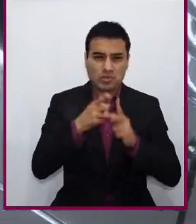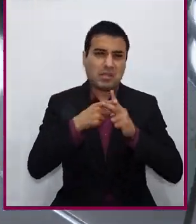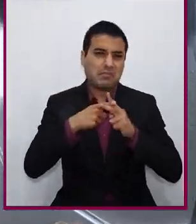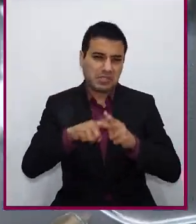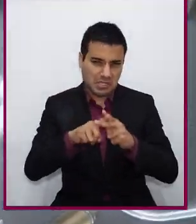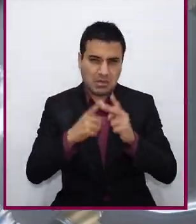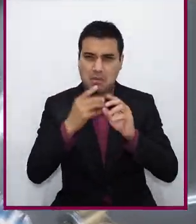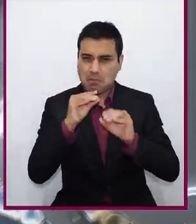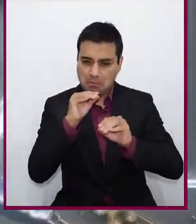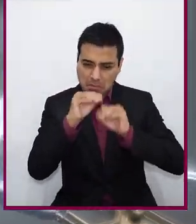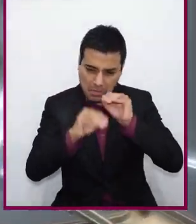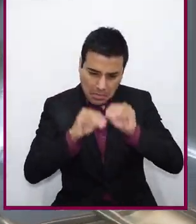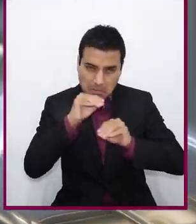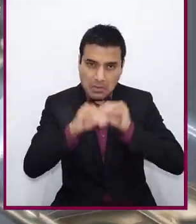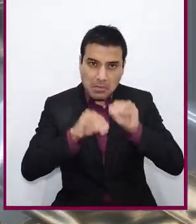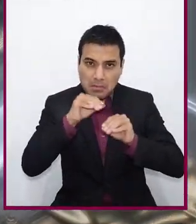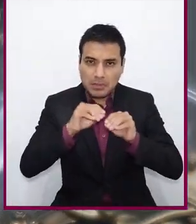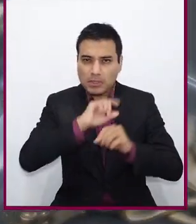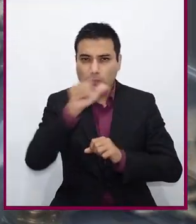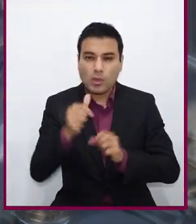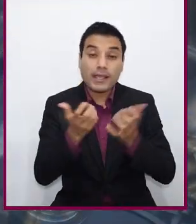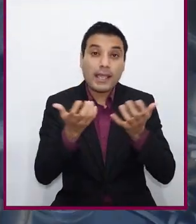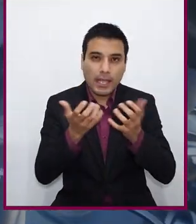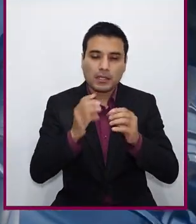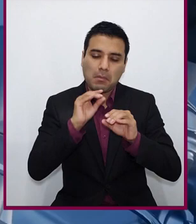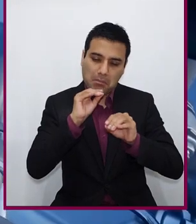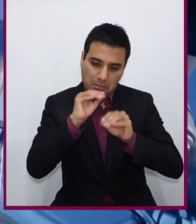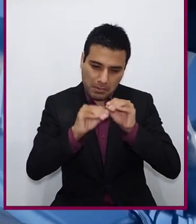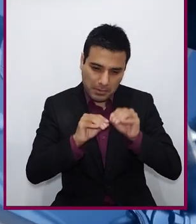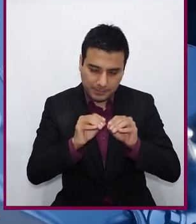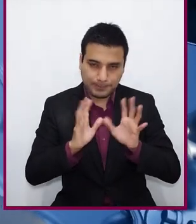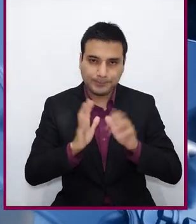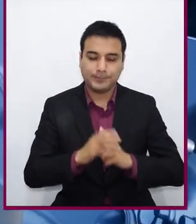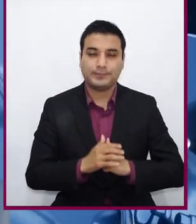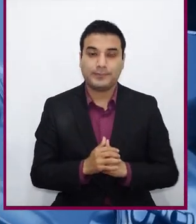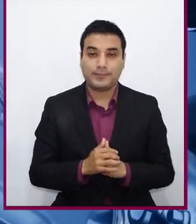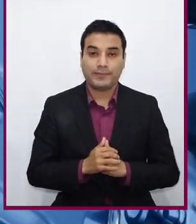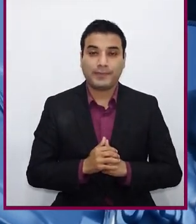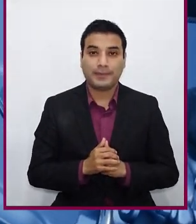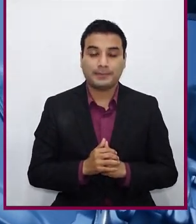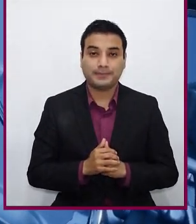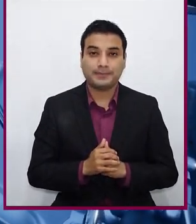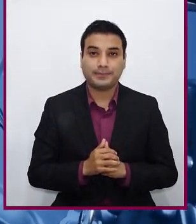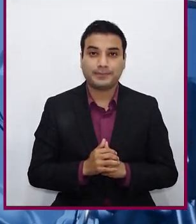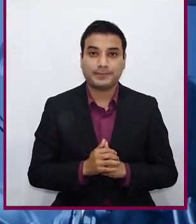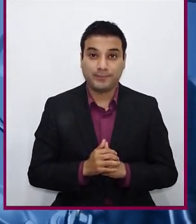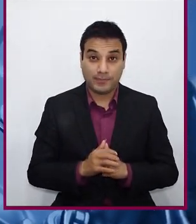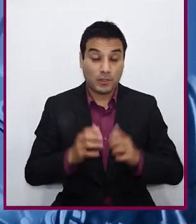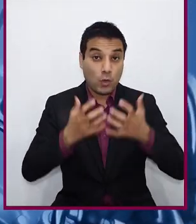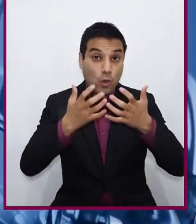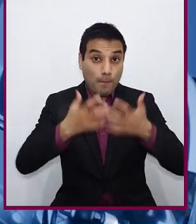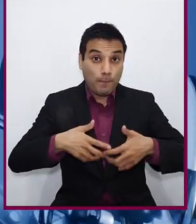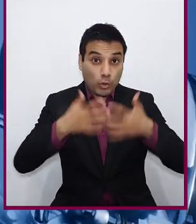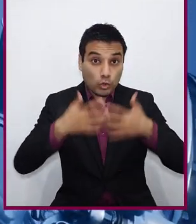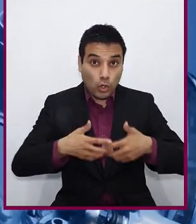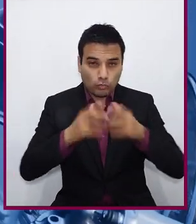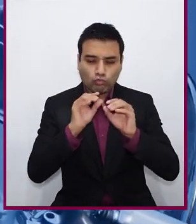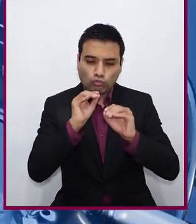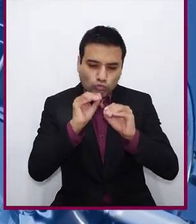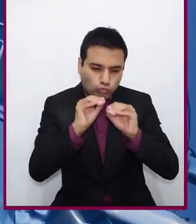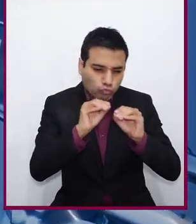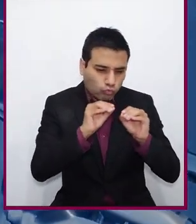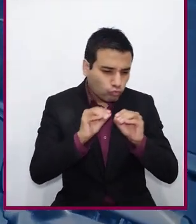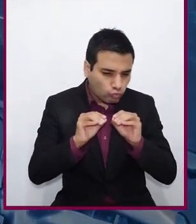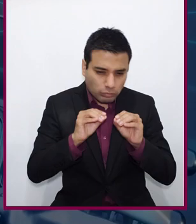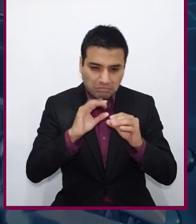obviamente pues ahí dentro de cada componente pues empezando a modelar sus atributos y la acción